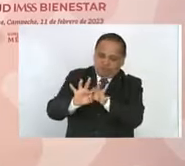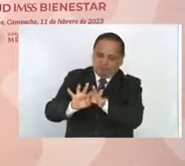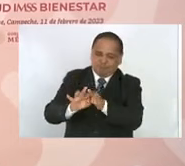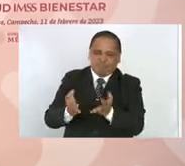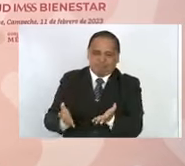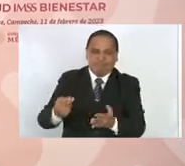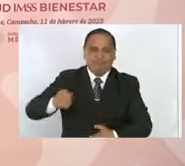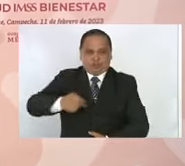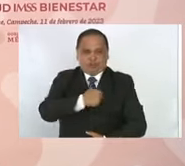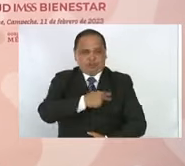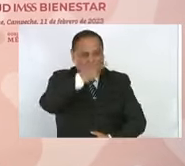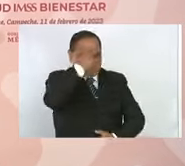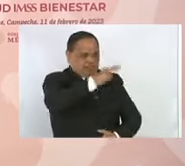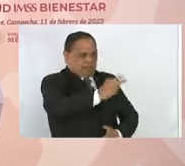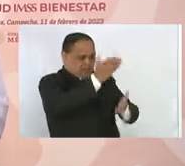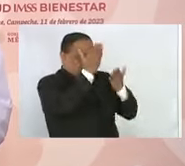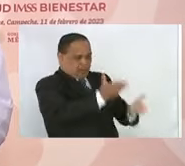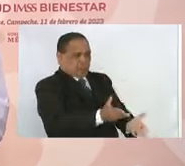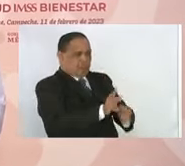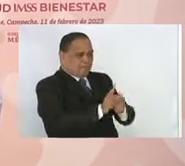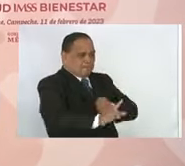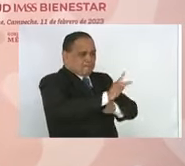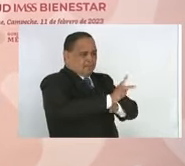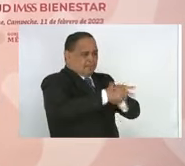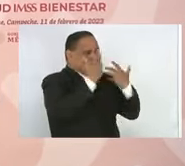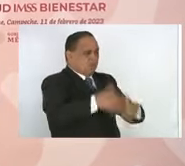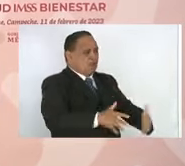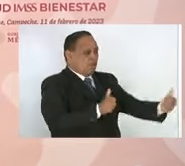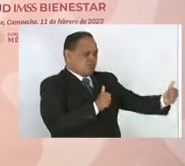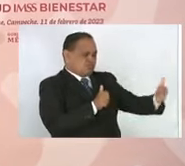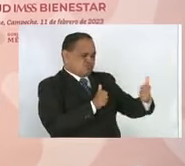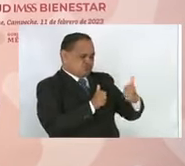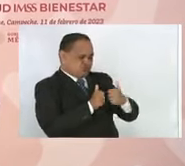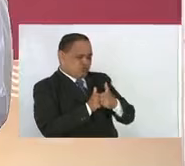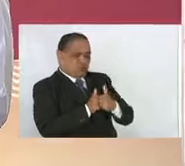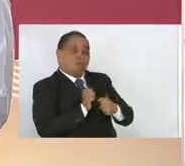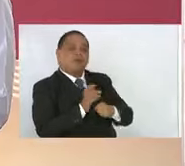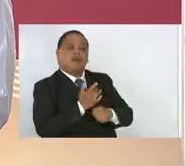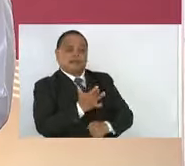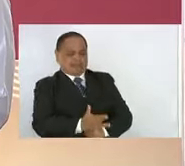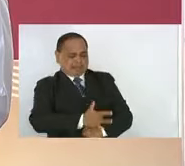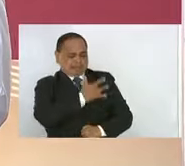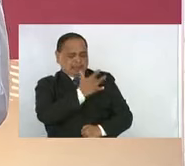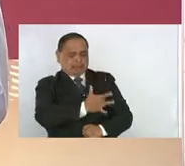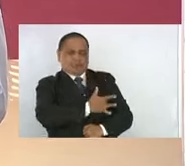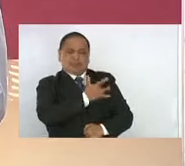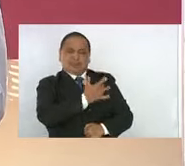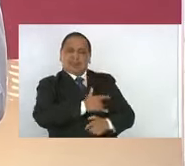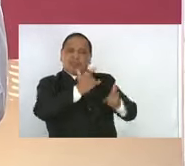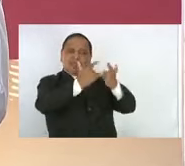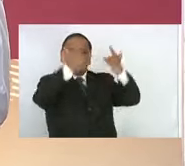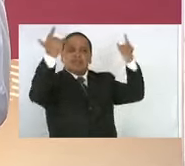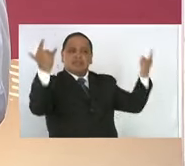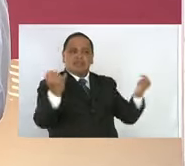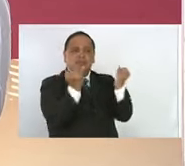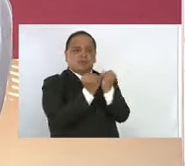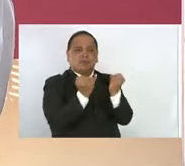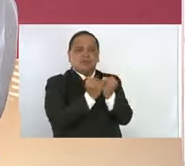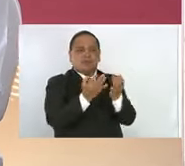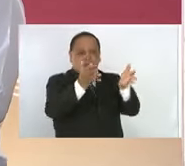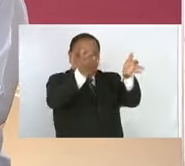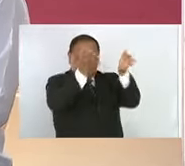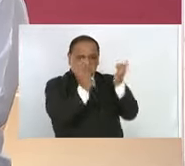es para nosotros una nación entrañable y cercana en el sentimiento, por la historia y la